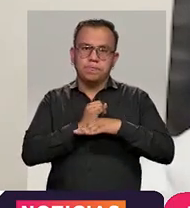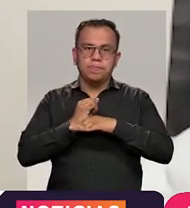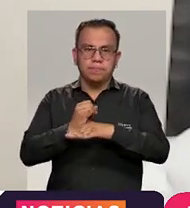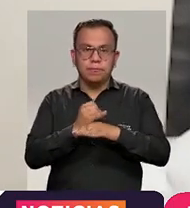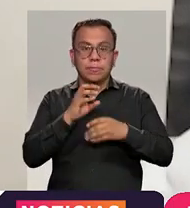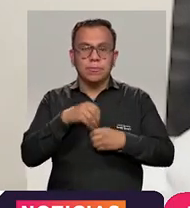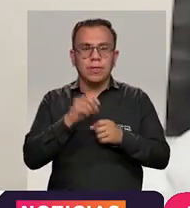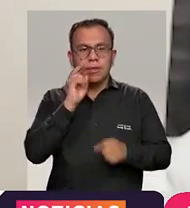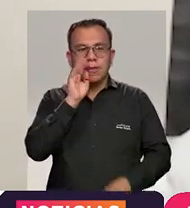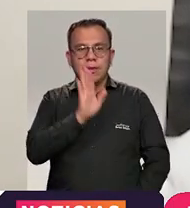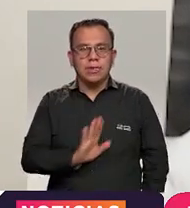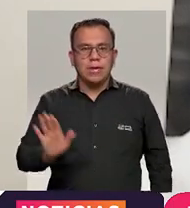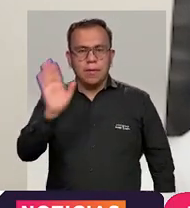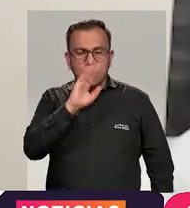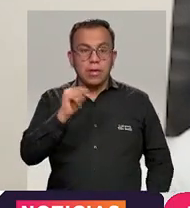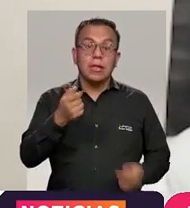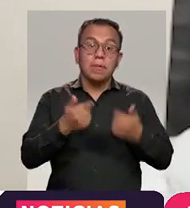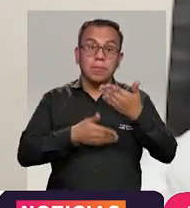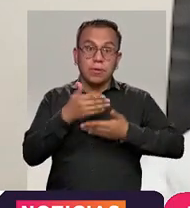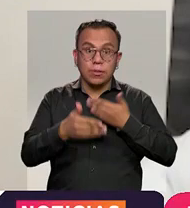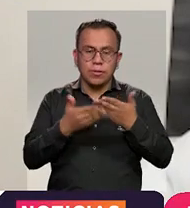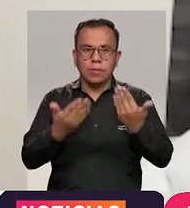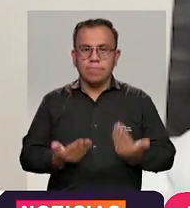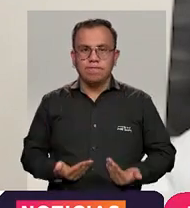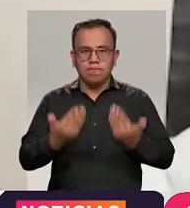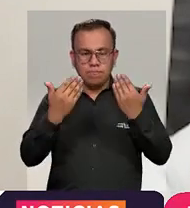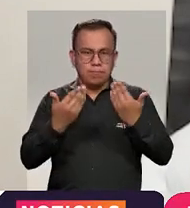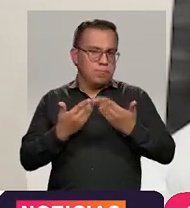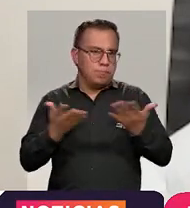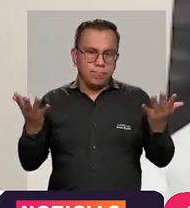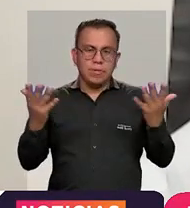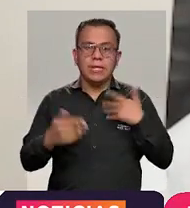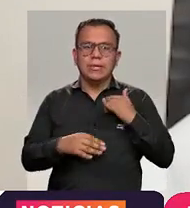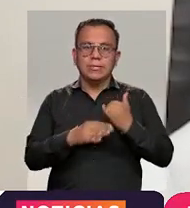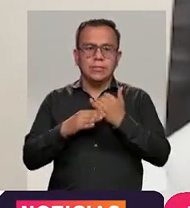instituciones departamentales, licorera, beneficencia y demás